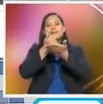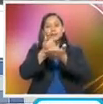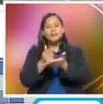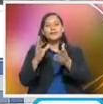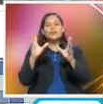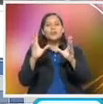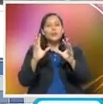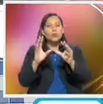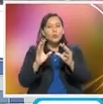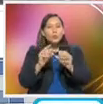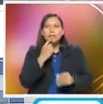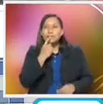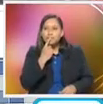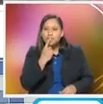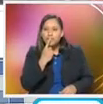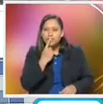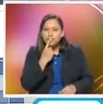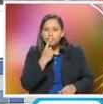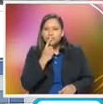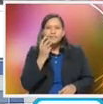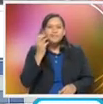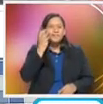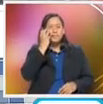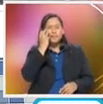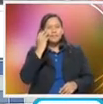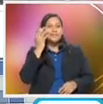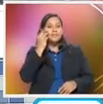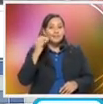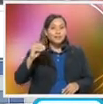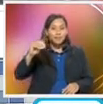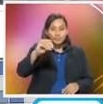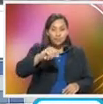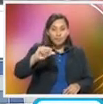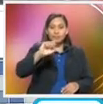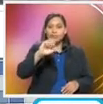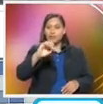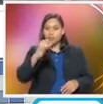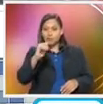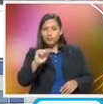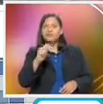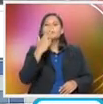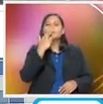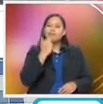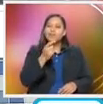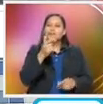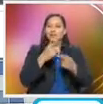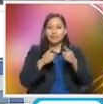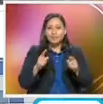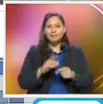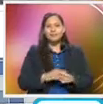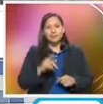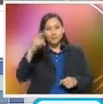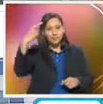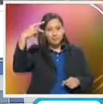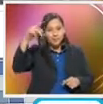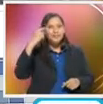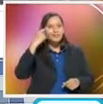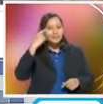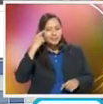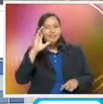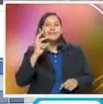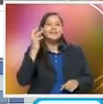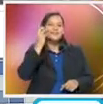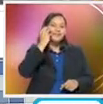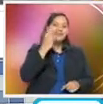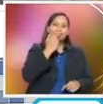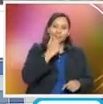baje un poquito como la acidez, tal vez del limón y de la soya, Sí. pero le va a dar ese dulzor diferente que también lo oriental es agridulce, muy ¿no?